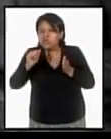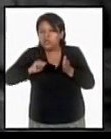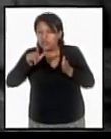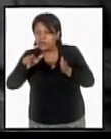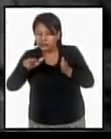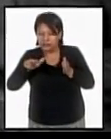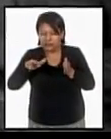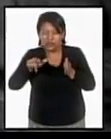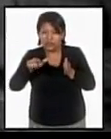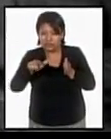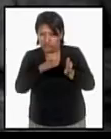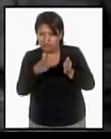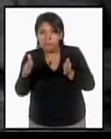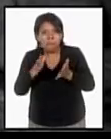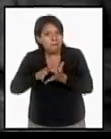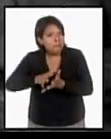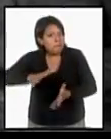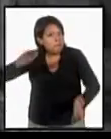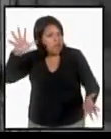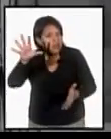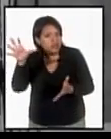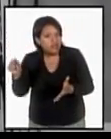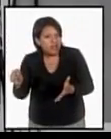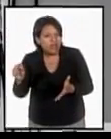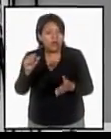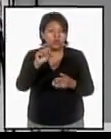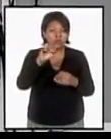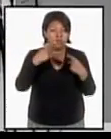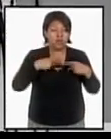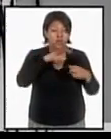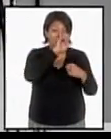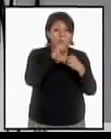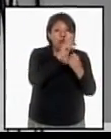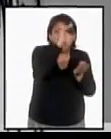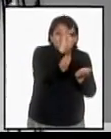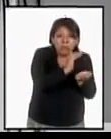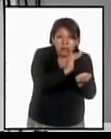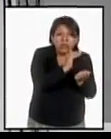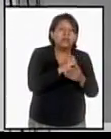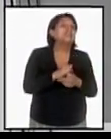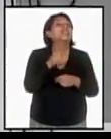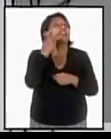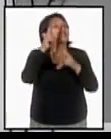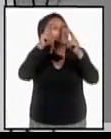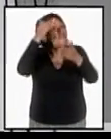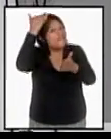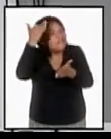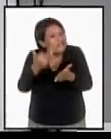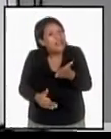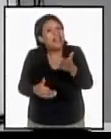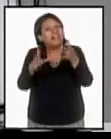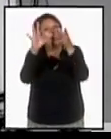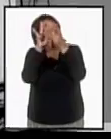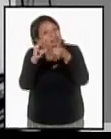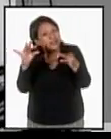XVII fueron mayoría, fueron más que los europeos. Entonces son temas que faltan hablar. Es cierto que los indígenas